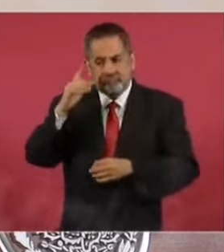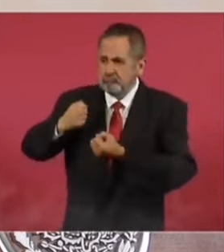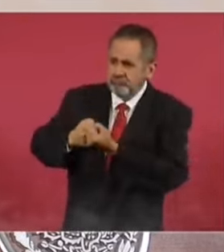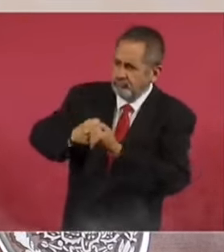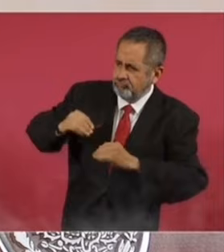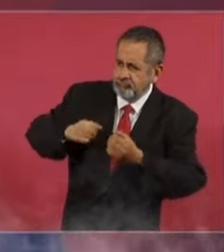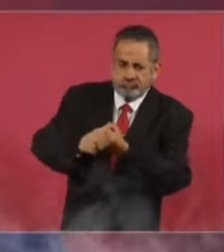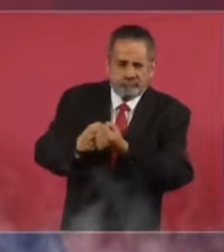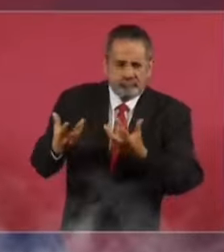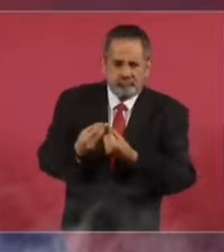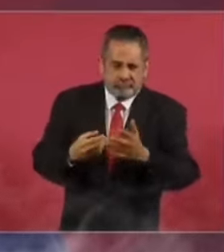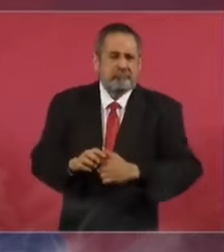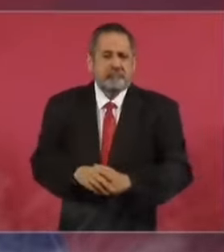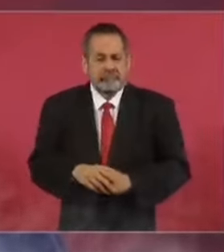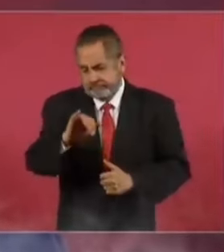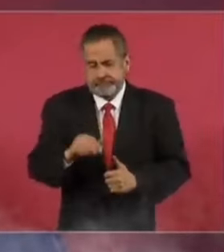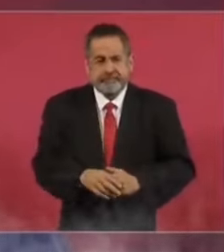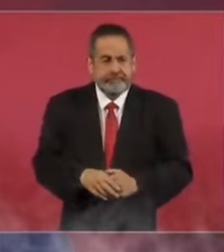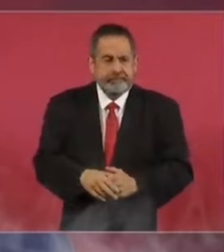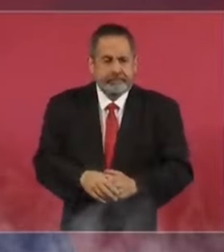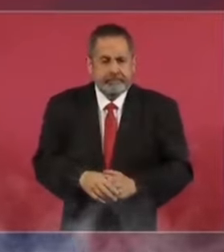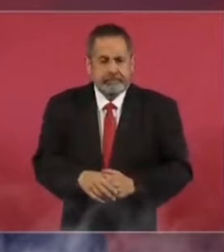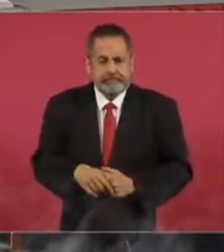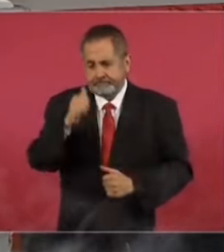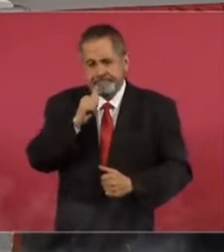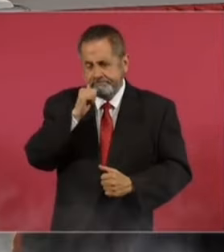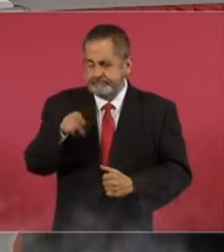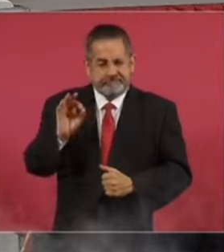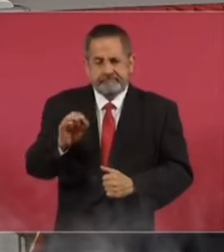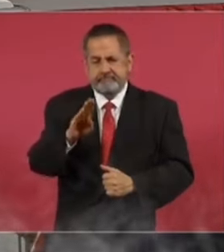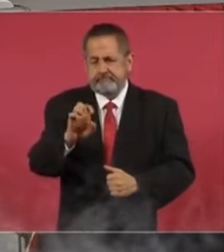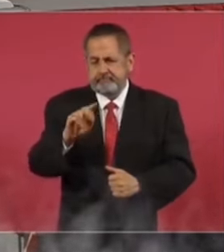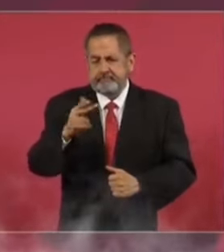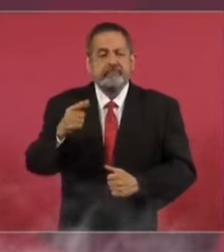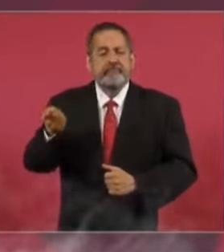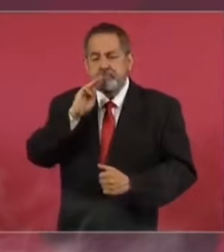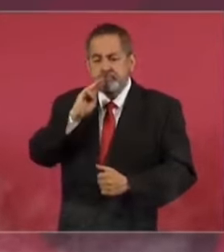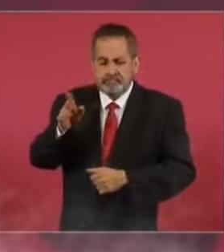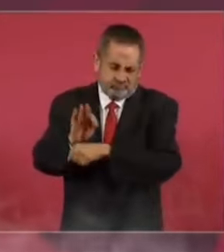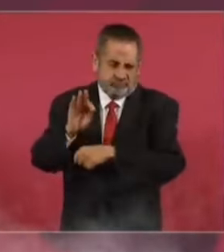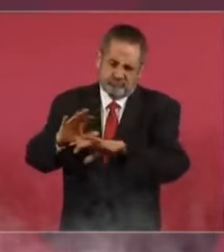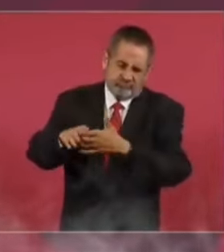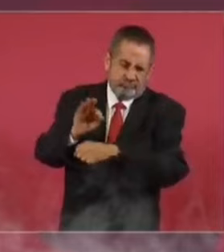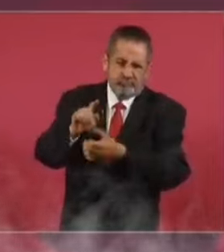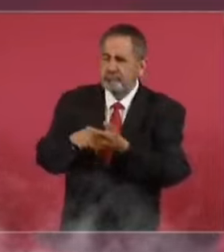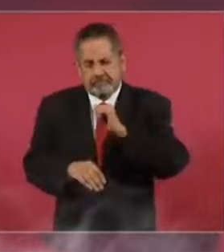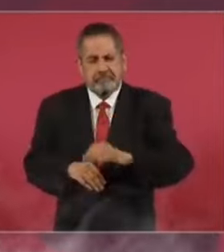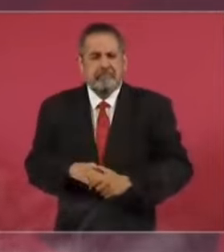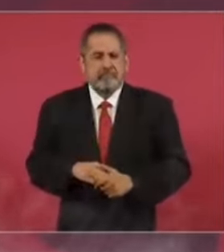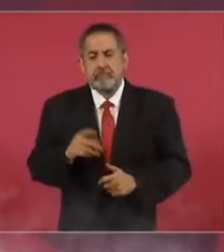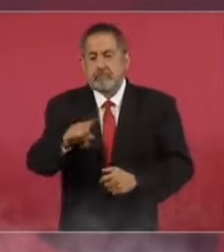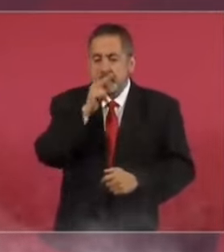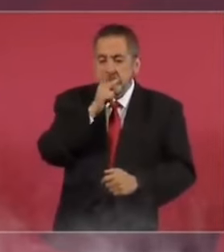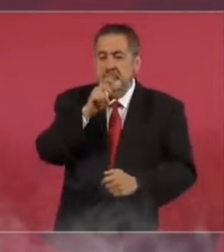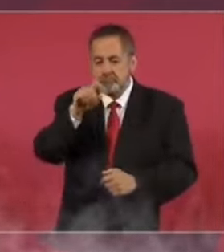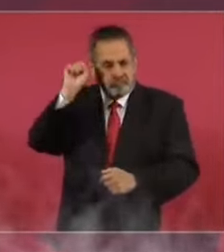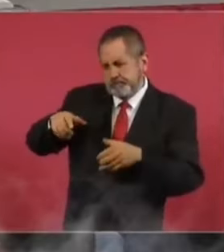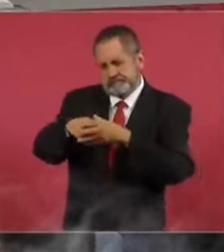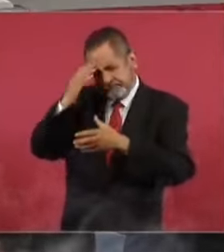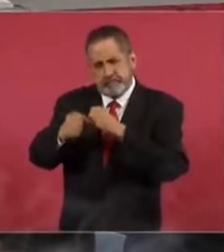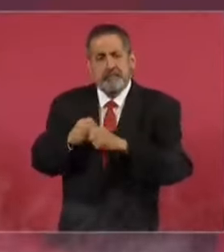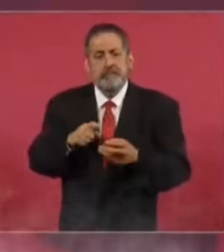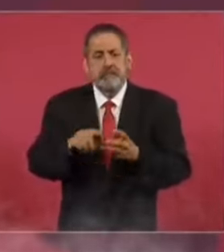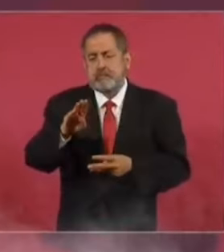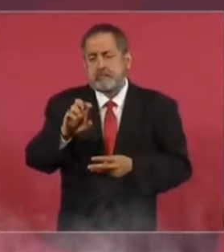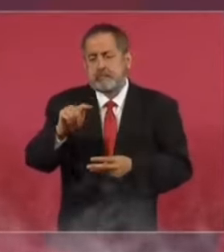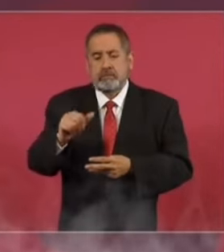movimiento. ¿Sí? Siempre Berta mamá, defensora de trabajadores, papá también se dedica al sindicalismo.